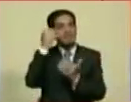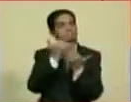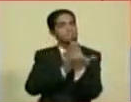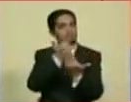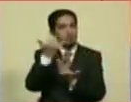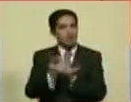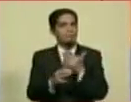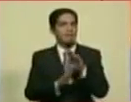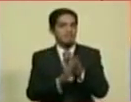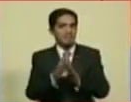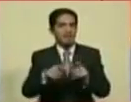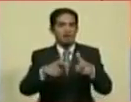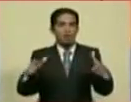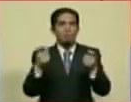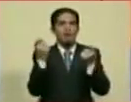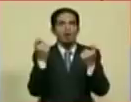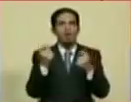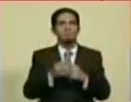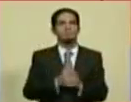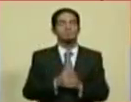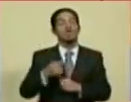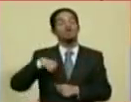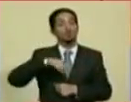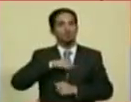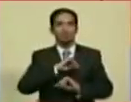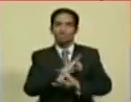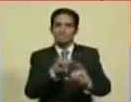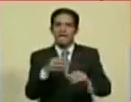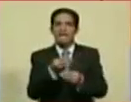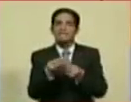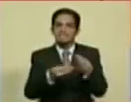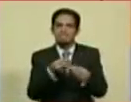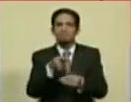logrado, como ustedes saben, como el país sabe,